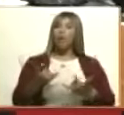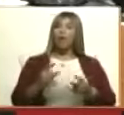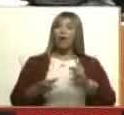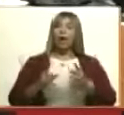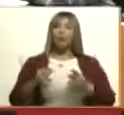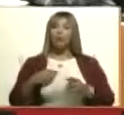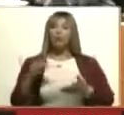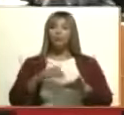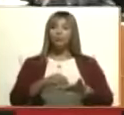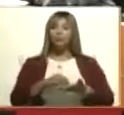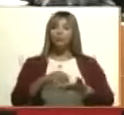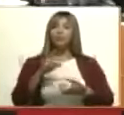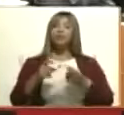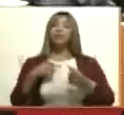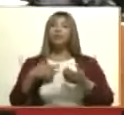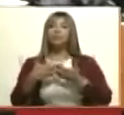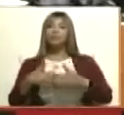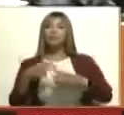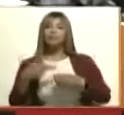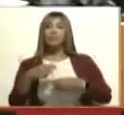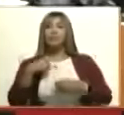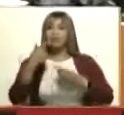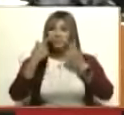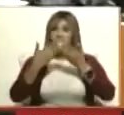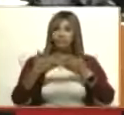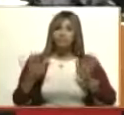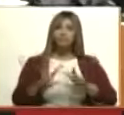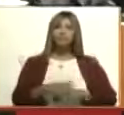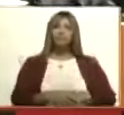están colocando al lado de la ExxonMobil ya los hemos visto.